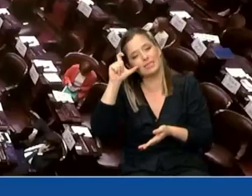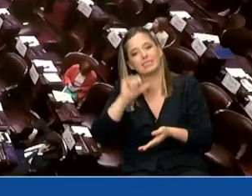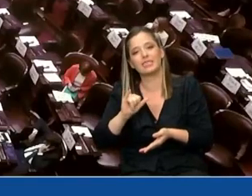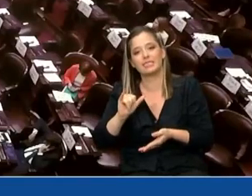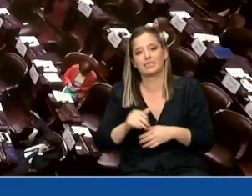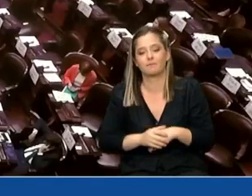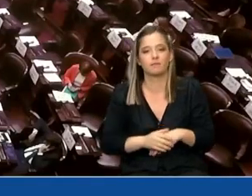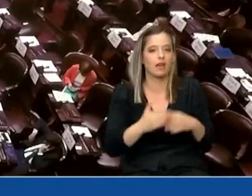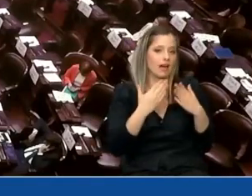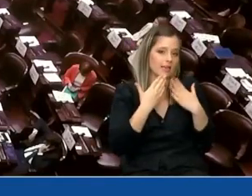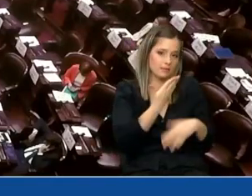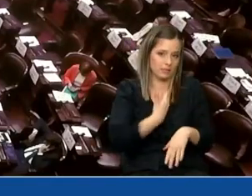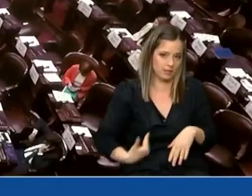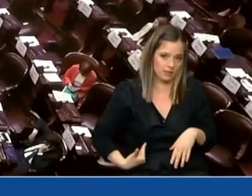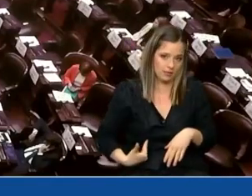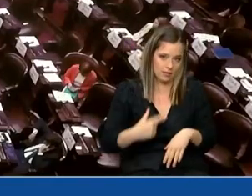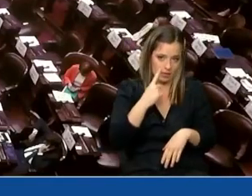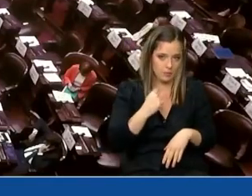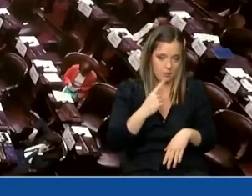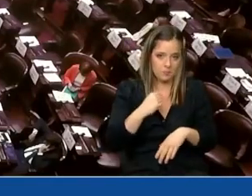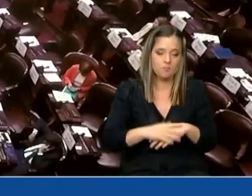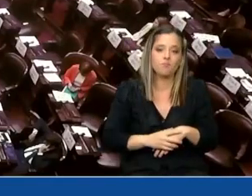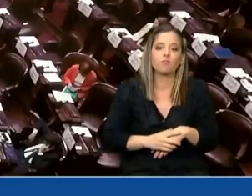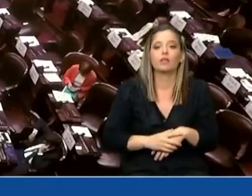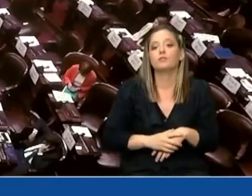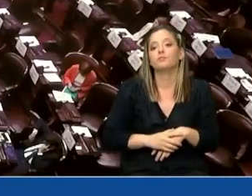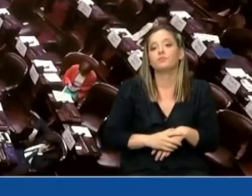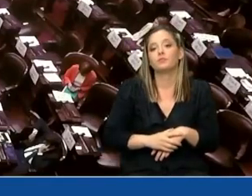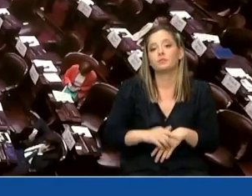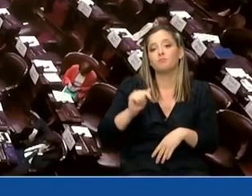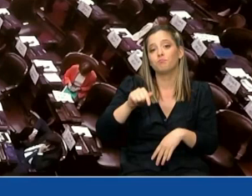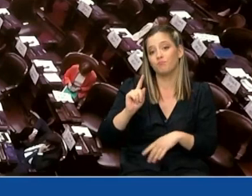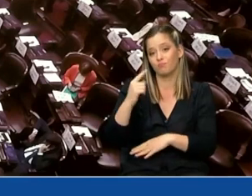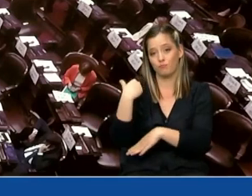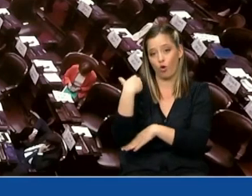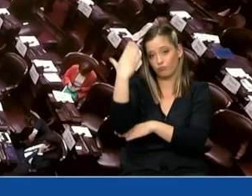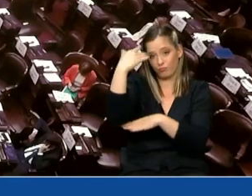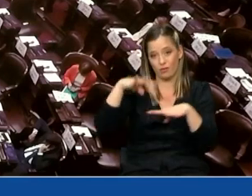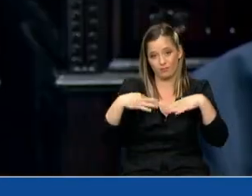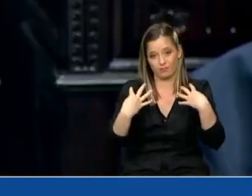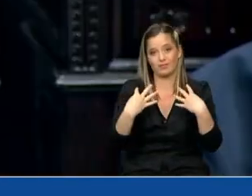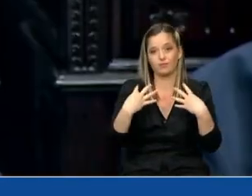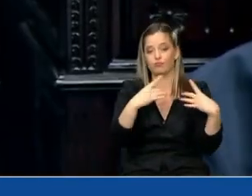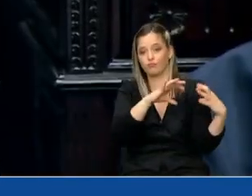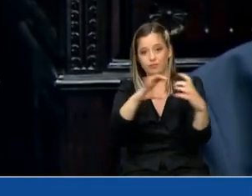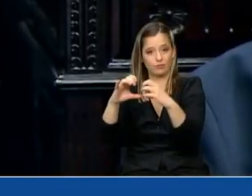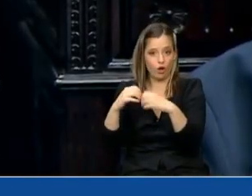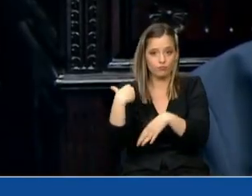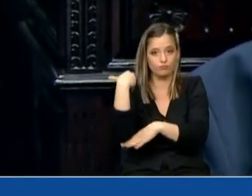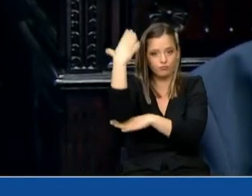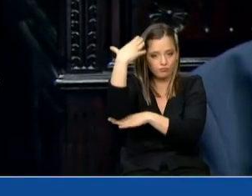Gracias, señor presidente. Celebro que estemos iniciando nuestra jornada legislativa el día de